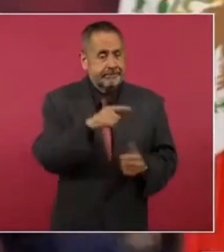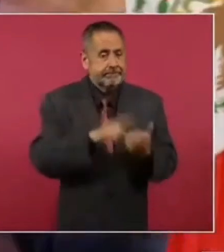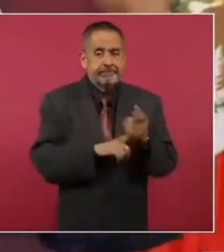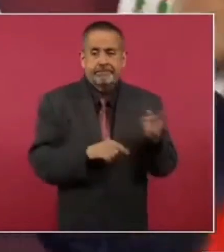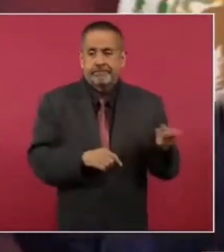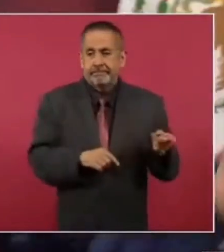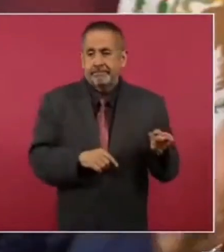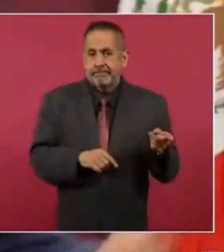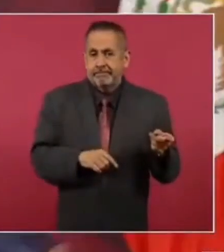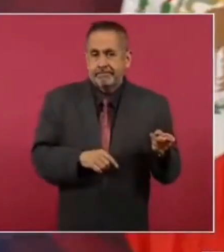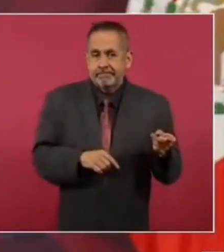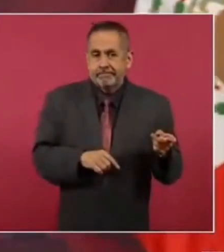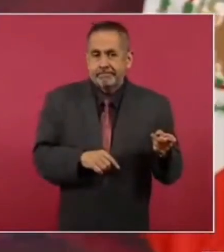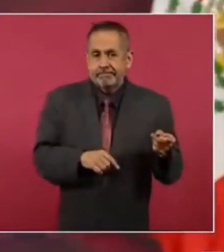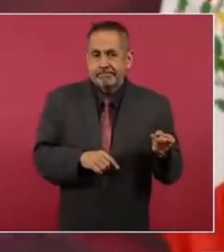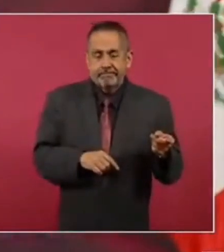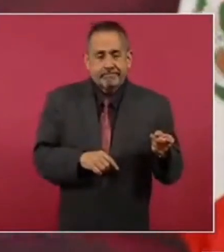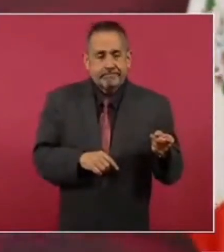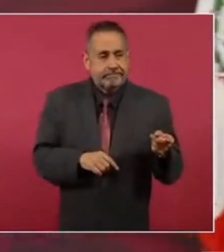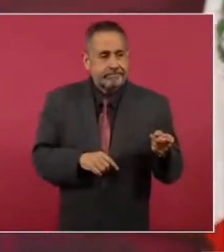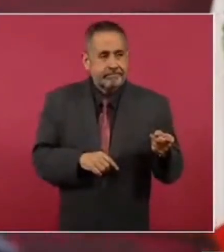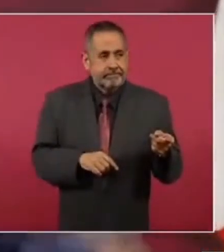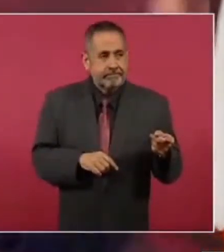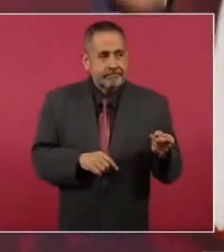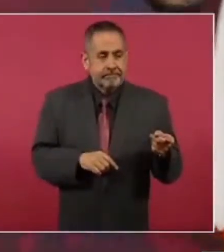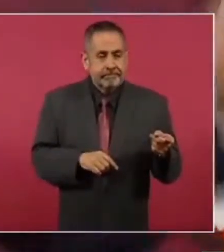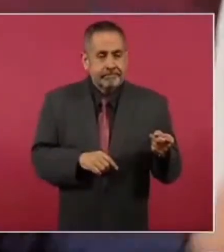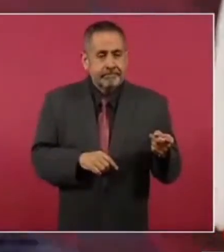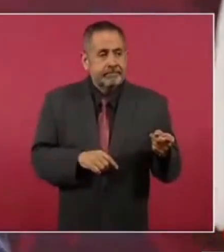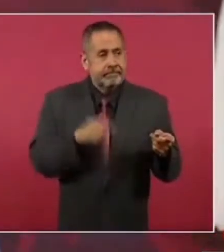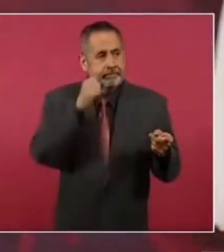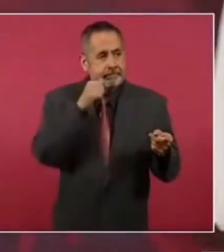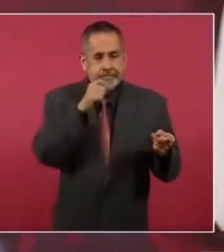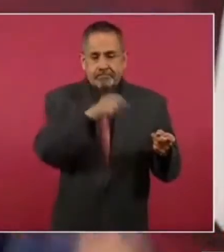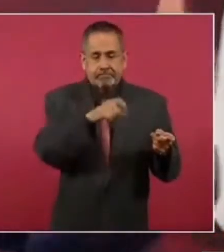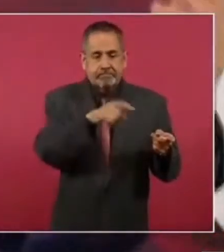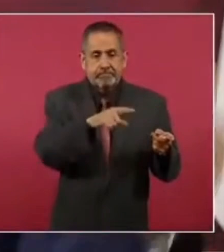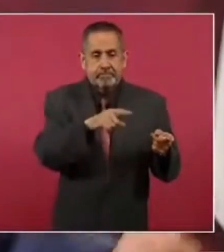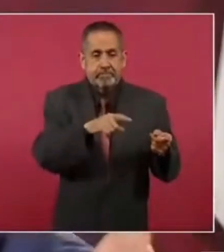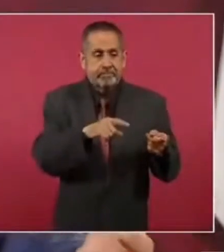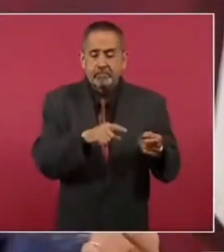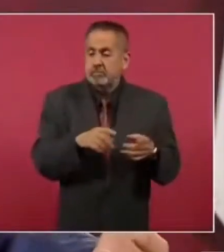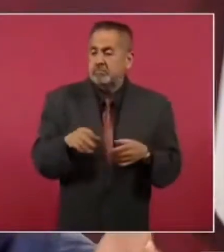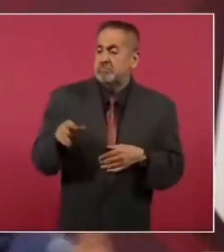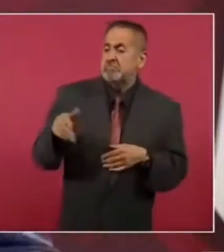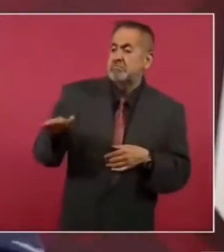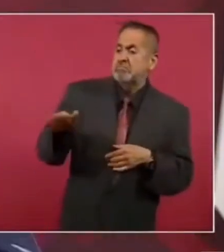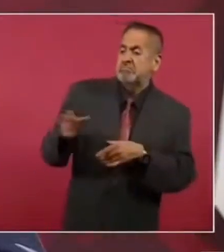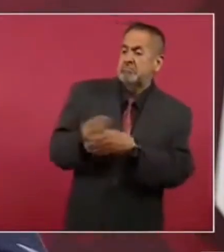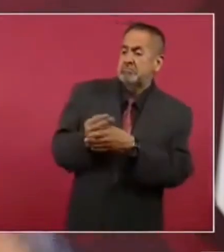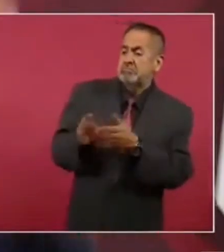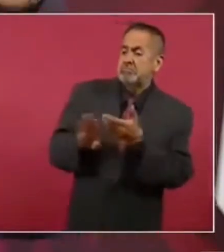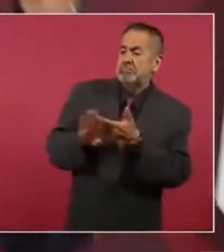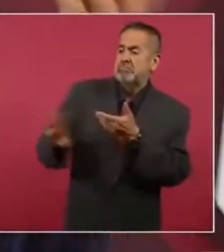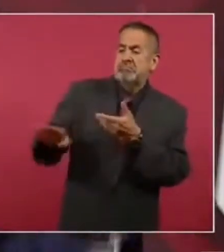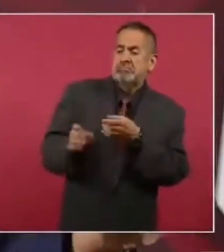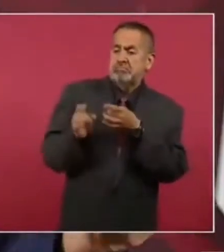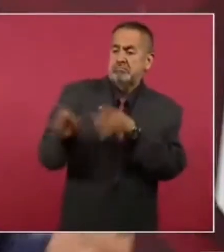emerge como nunca, sale a flote el clasismo,